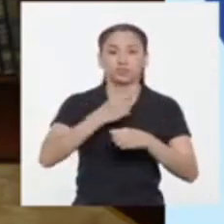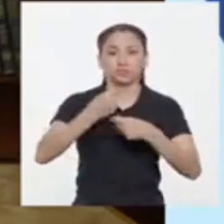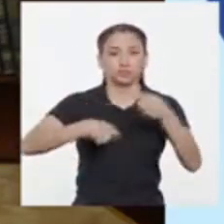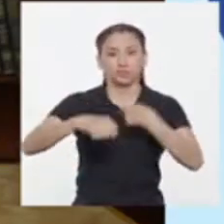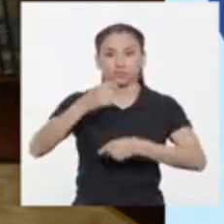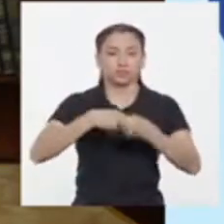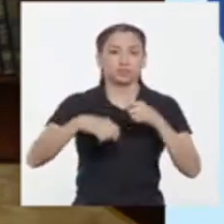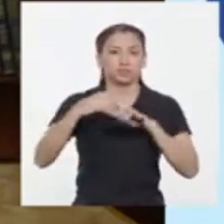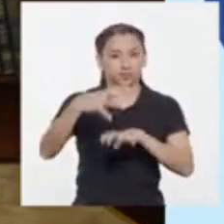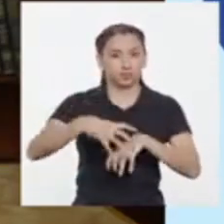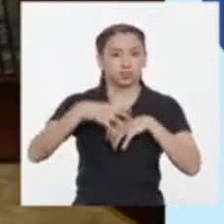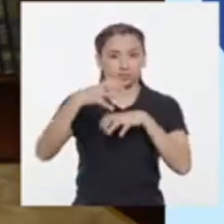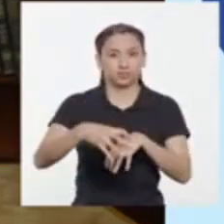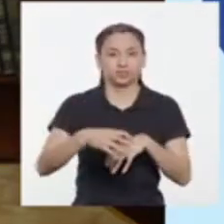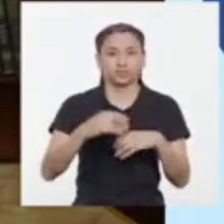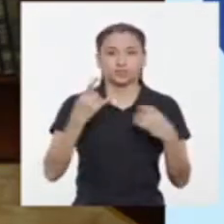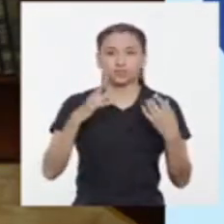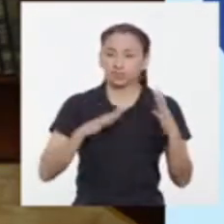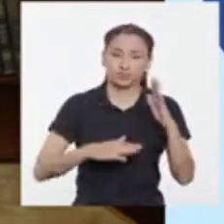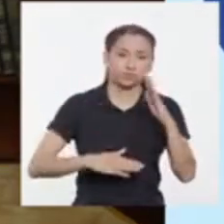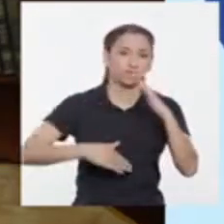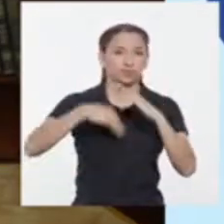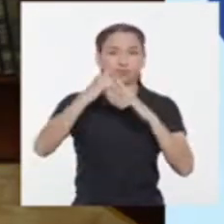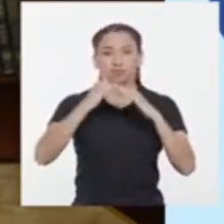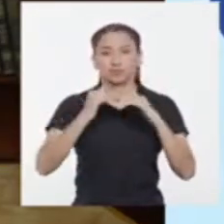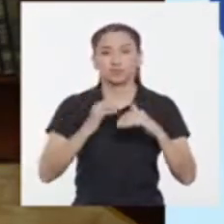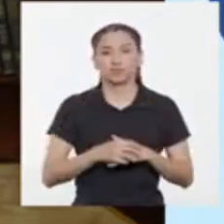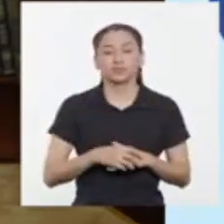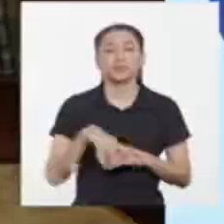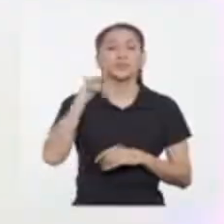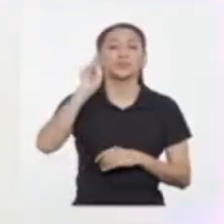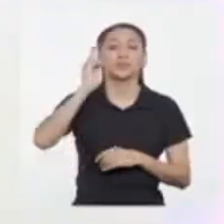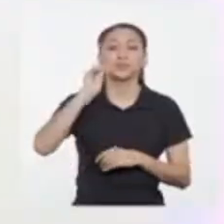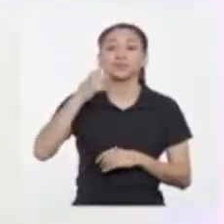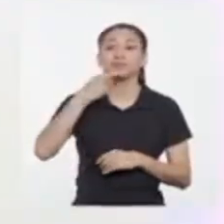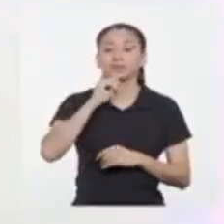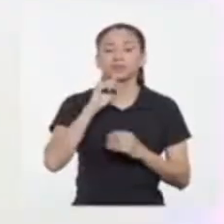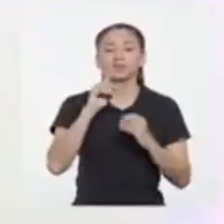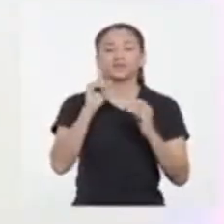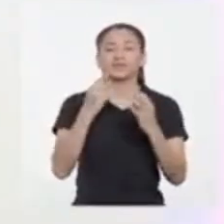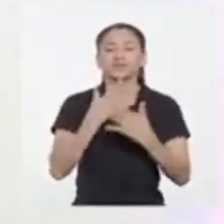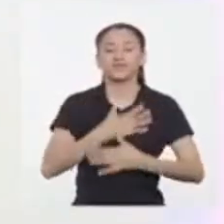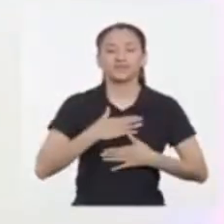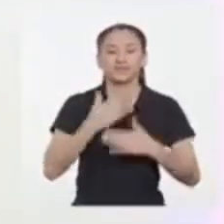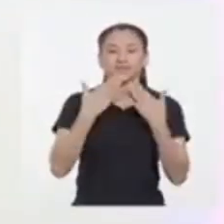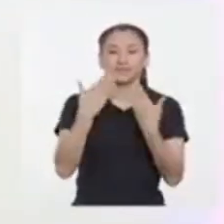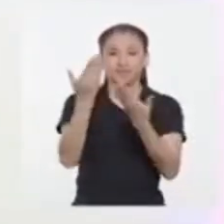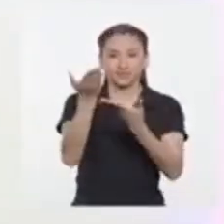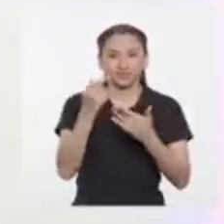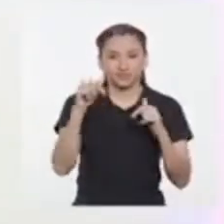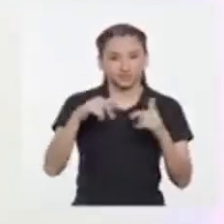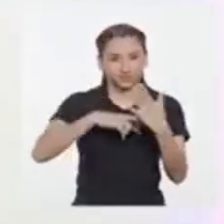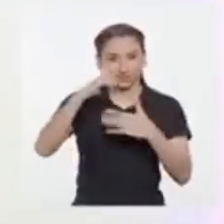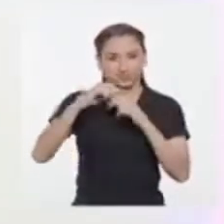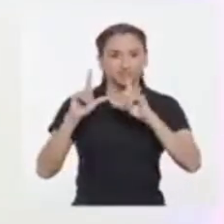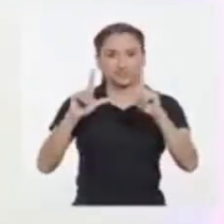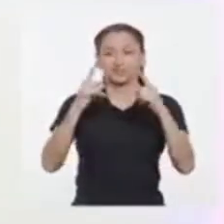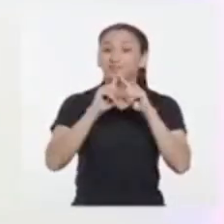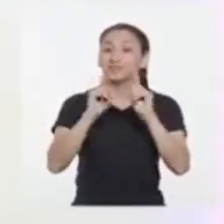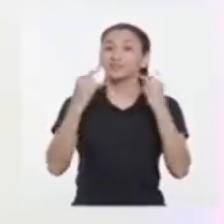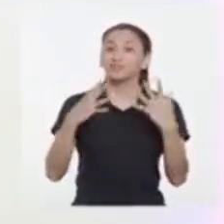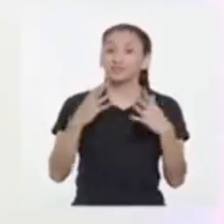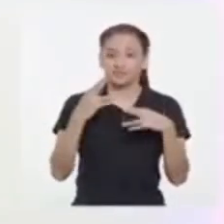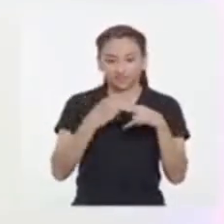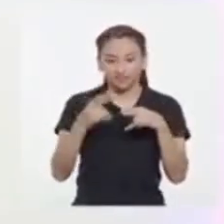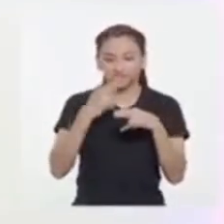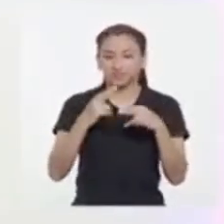de producción, es decir, a su máxima producción. Profesora Brenda, ha sido un gusto tenerla como parte del programa,